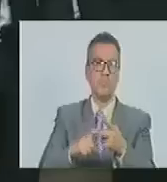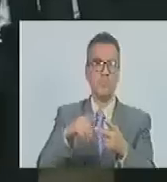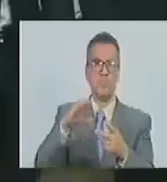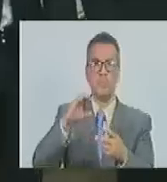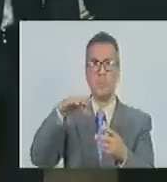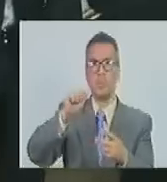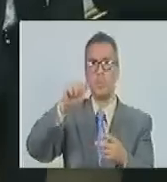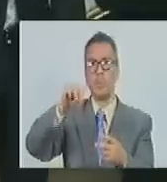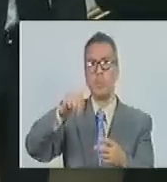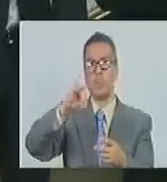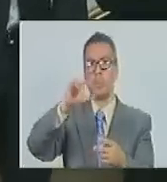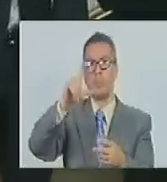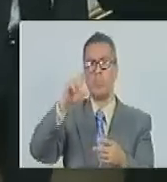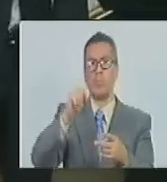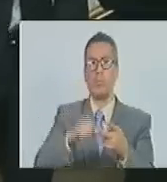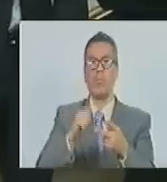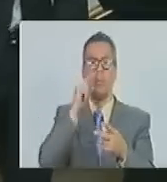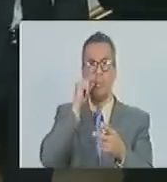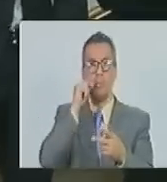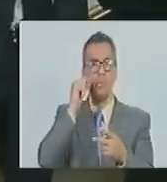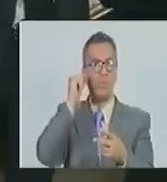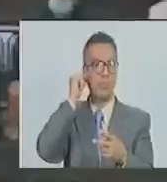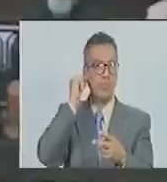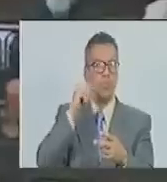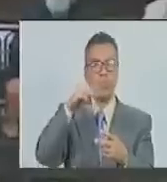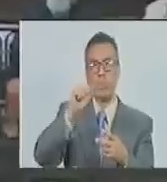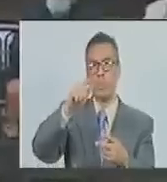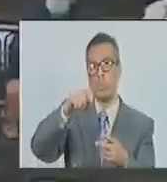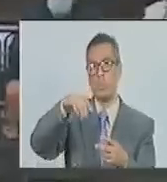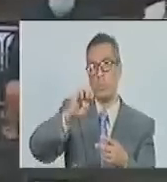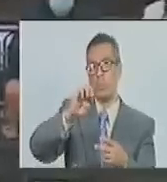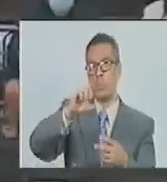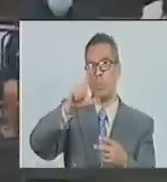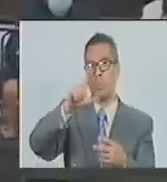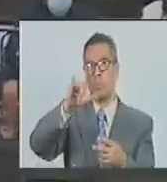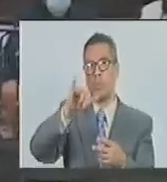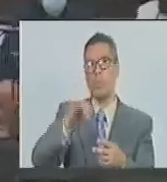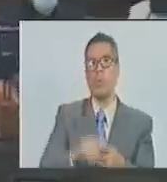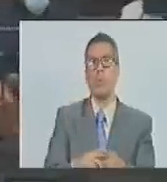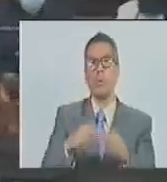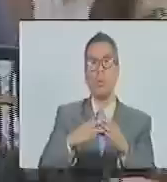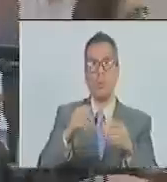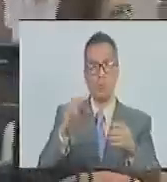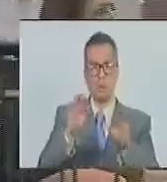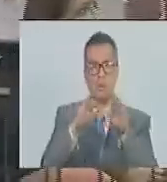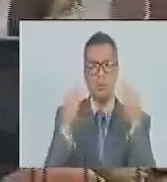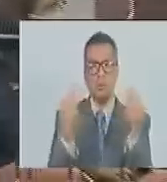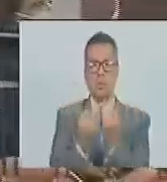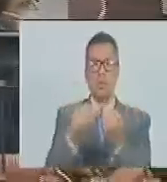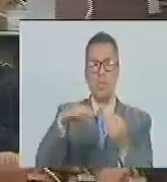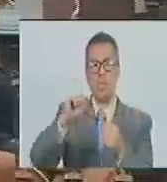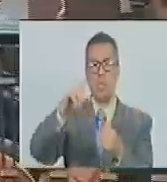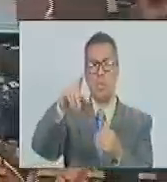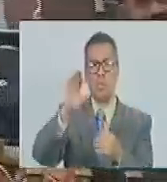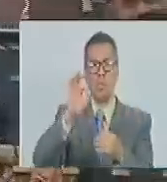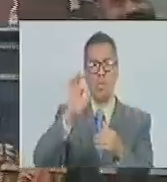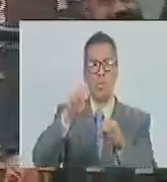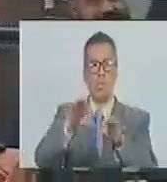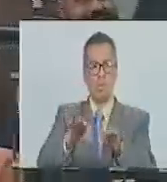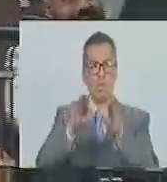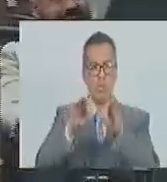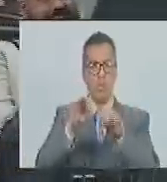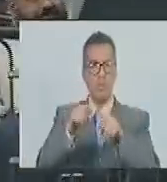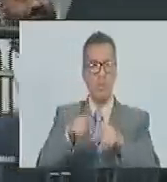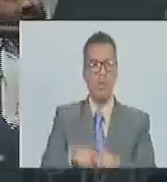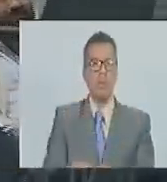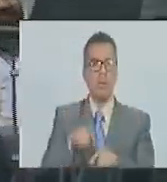Camila Fabri, y el señor Lorenzo Antonelli, familiar de Alex Saab. Como invitados especiales